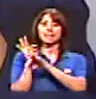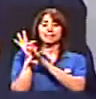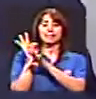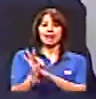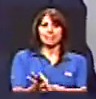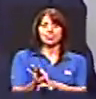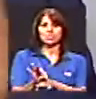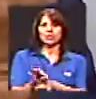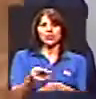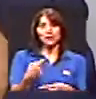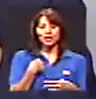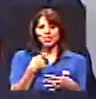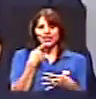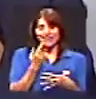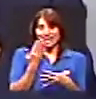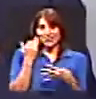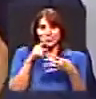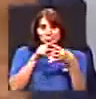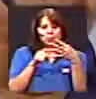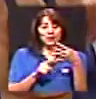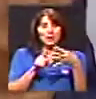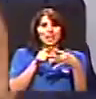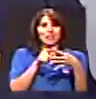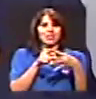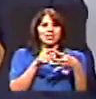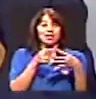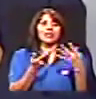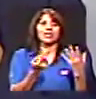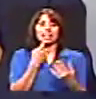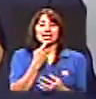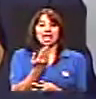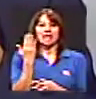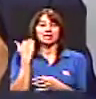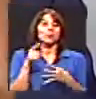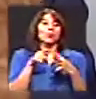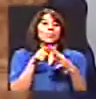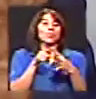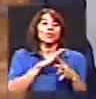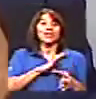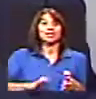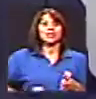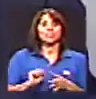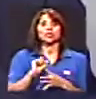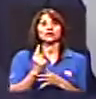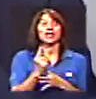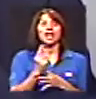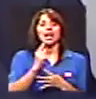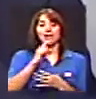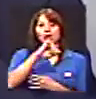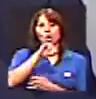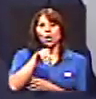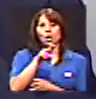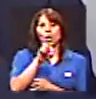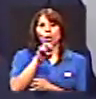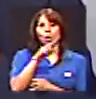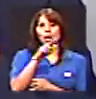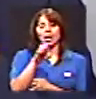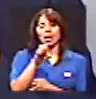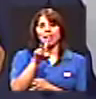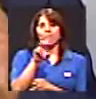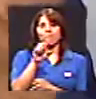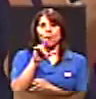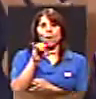acabo de mencionar. Entonces, en el caso del cristianismo social, obviamente tenemos a don Jorge Bolio y a